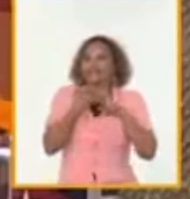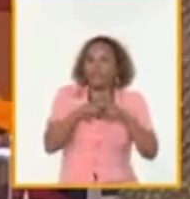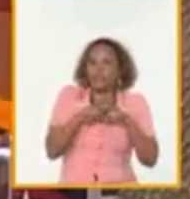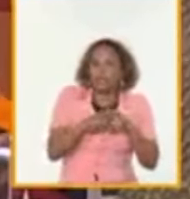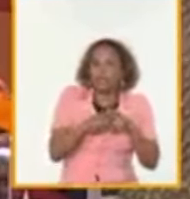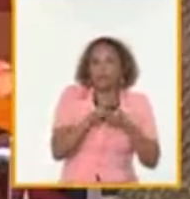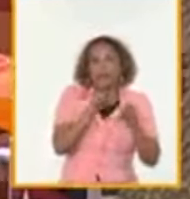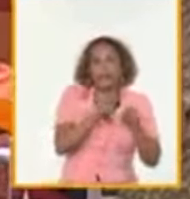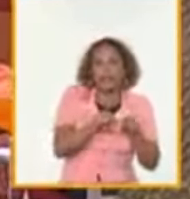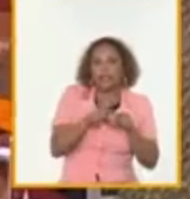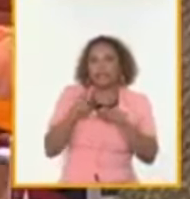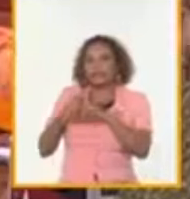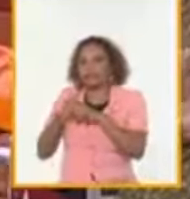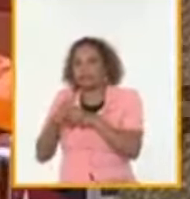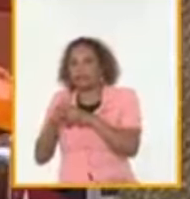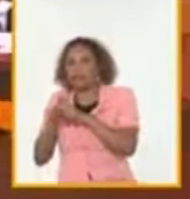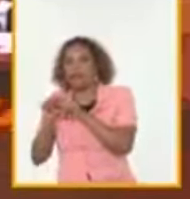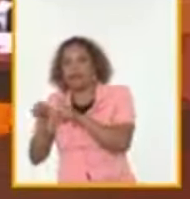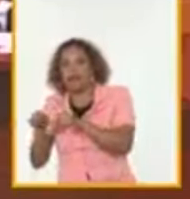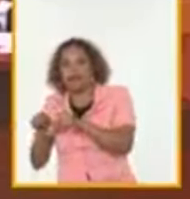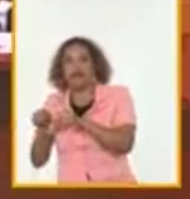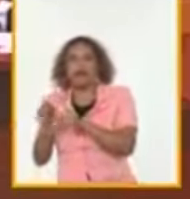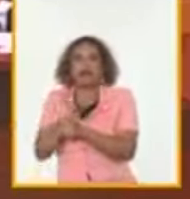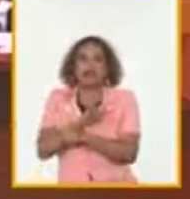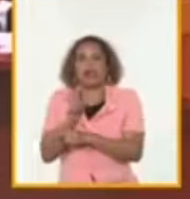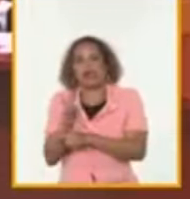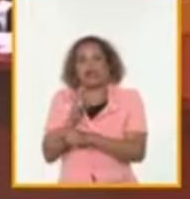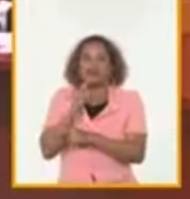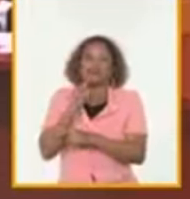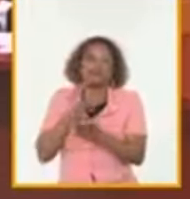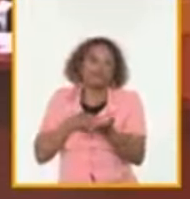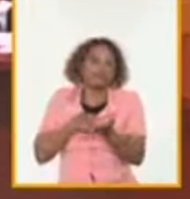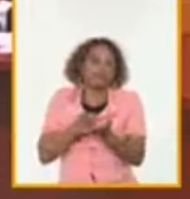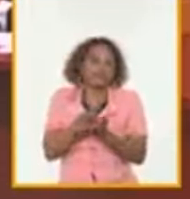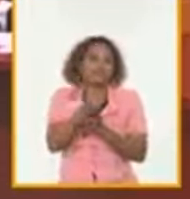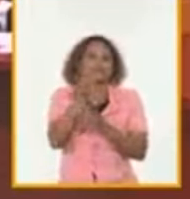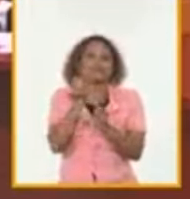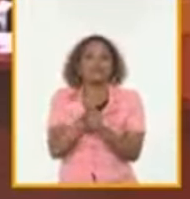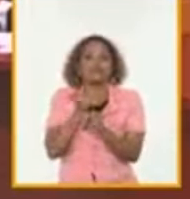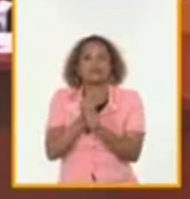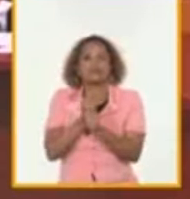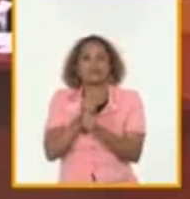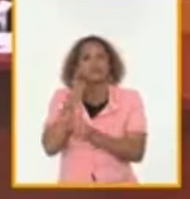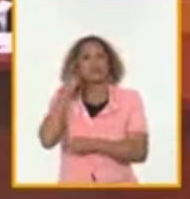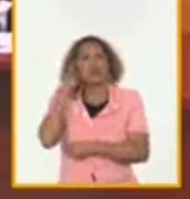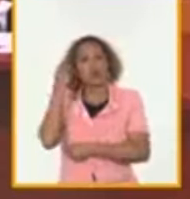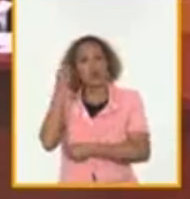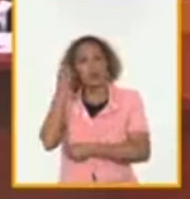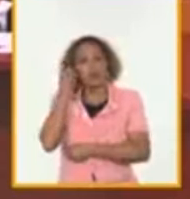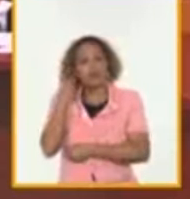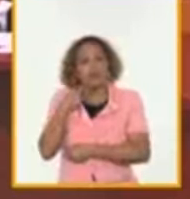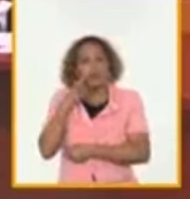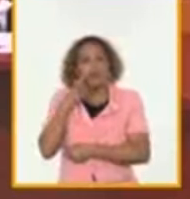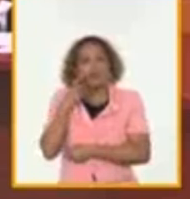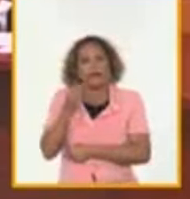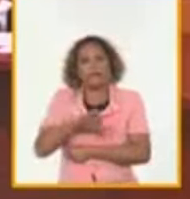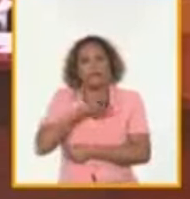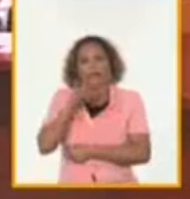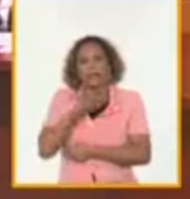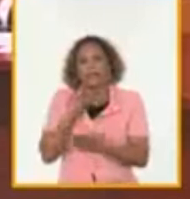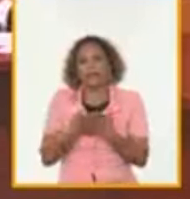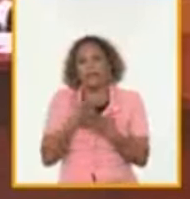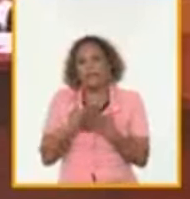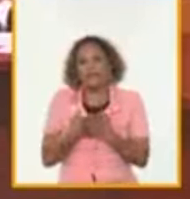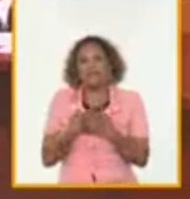curita por allá hasta que podamos continuar trabajando yo creo también y ahorita cuando hablábamos de las empresas que ha sido